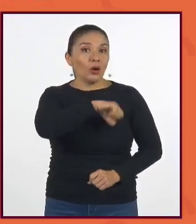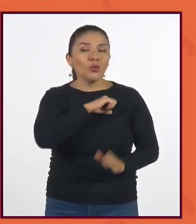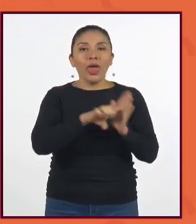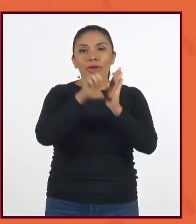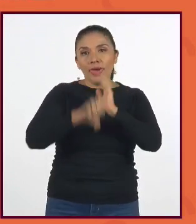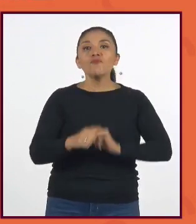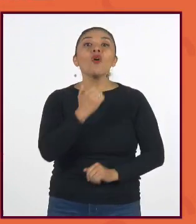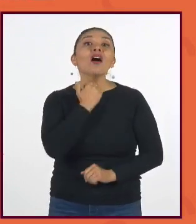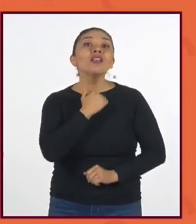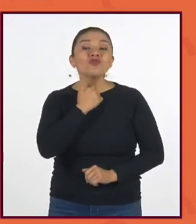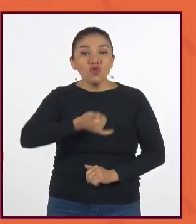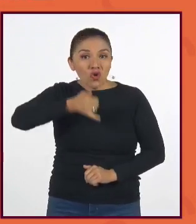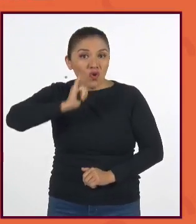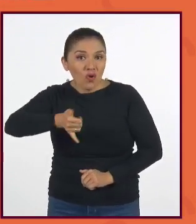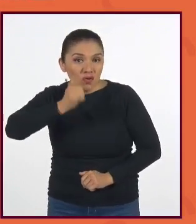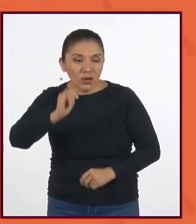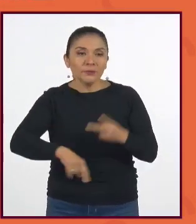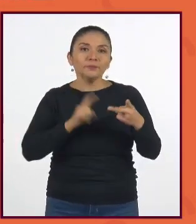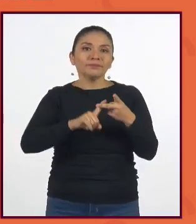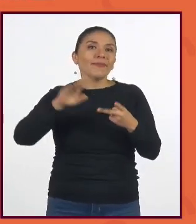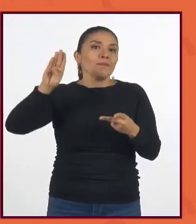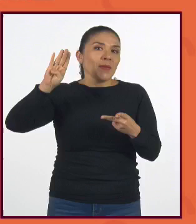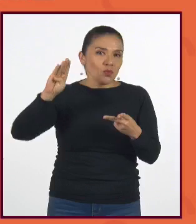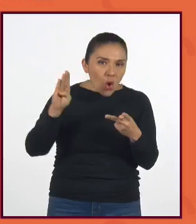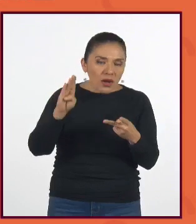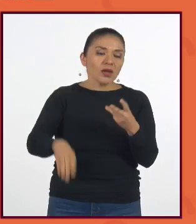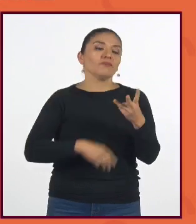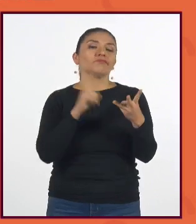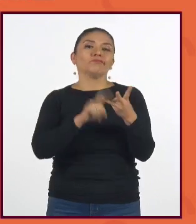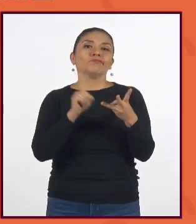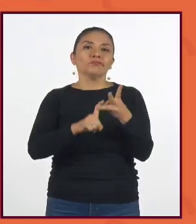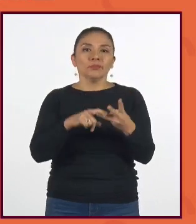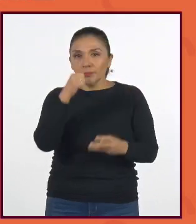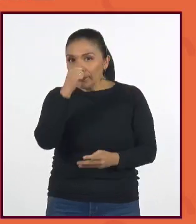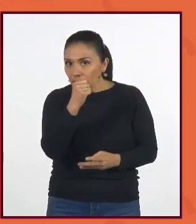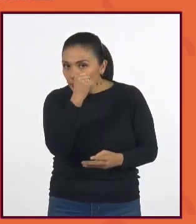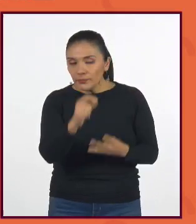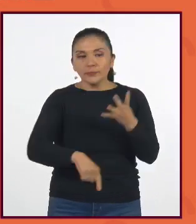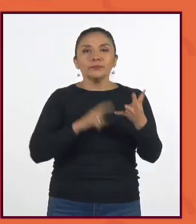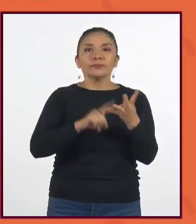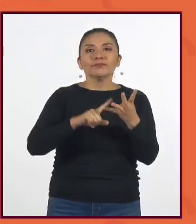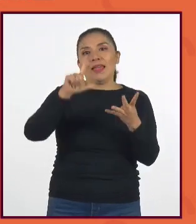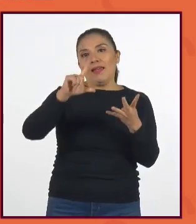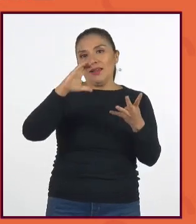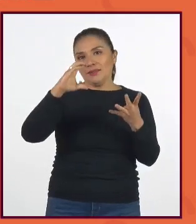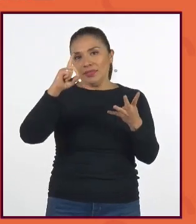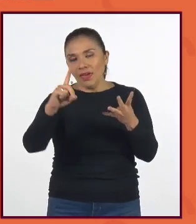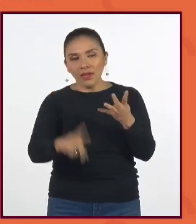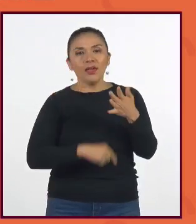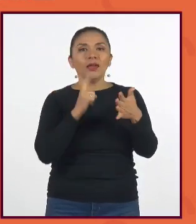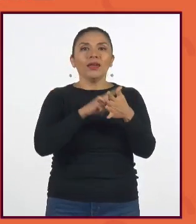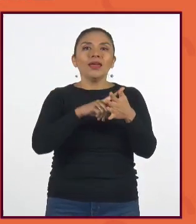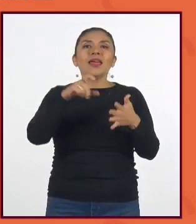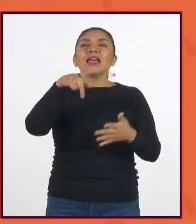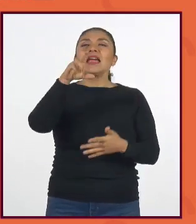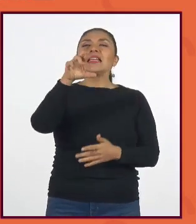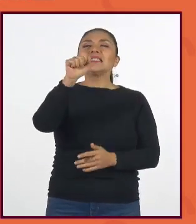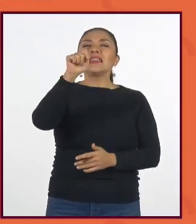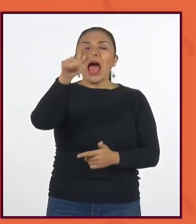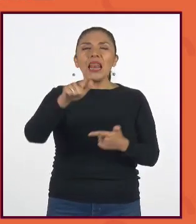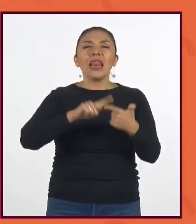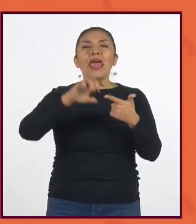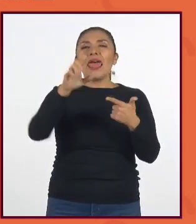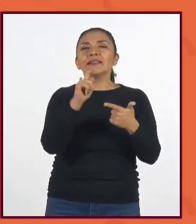alcohol, el cannabis o la marihuana, la cocaína, el LSD, el cristal, el éxtasis,